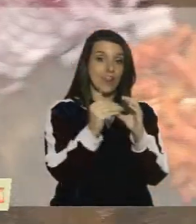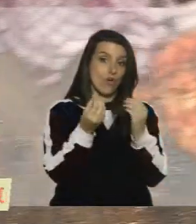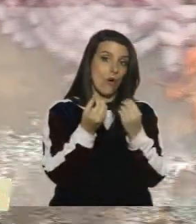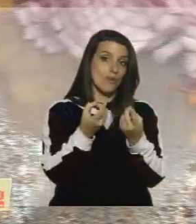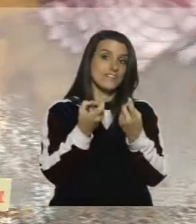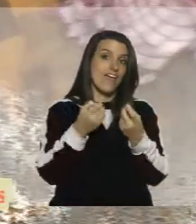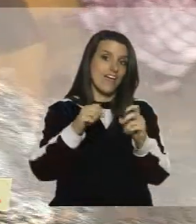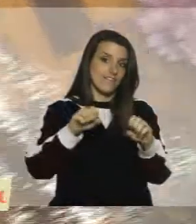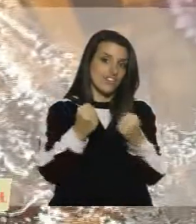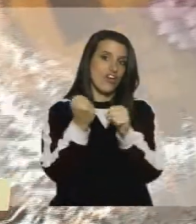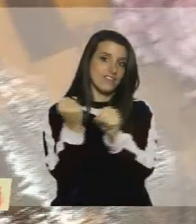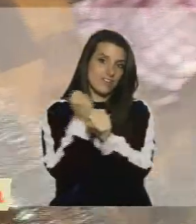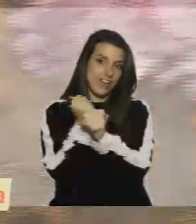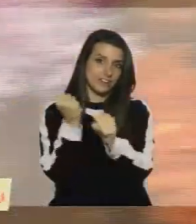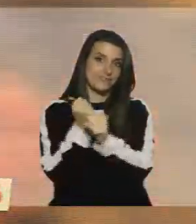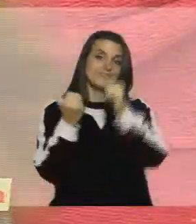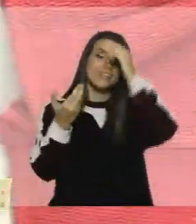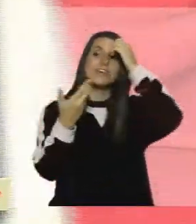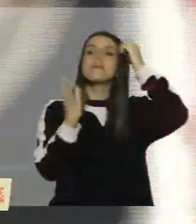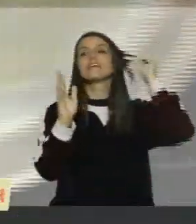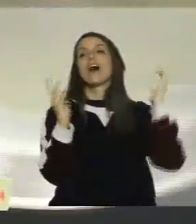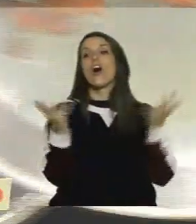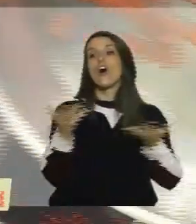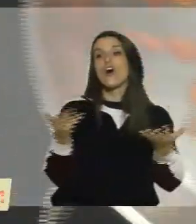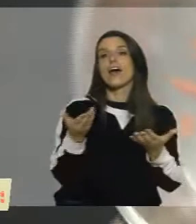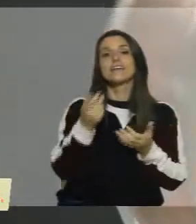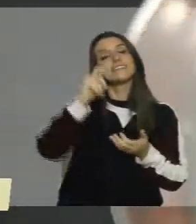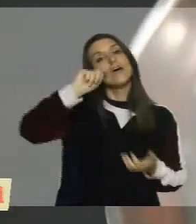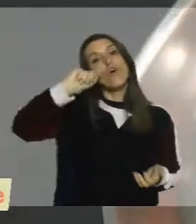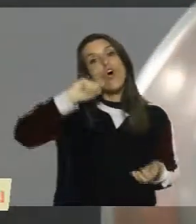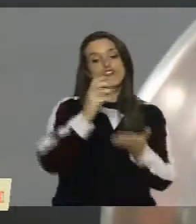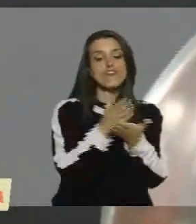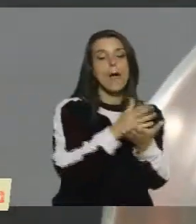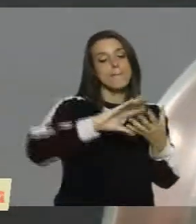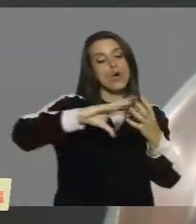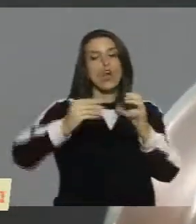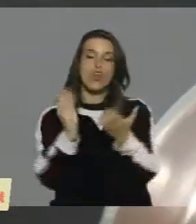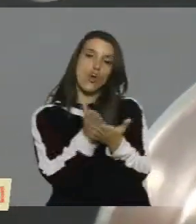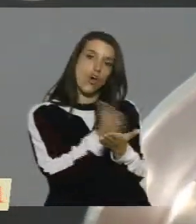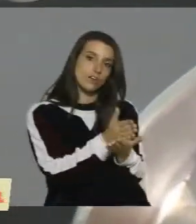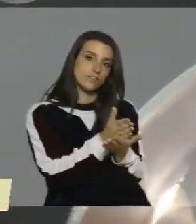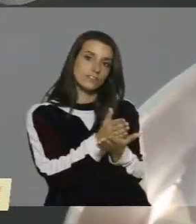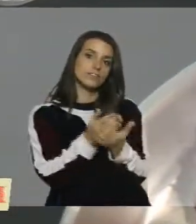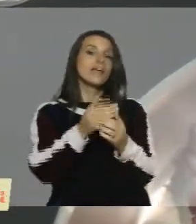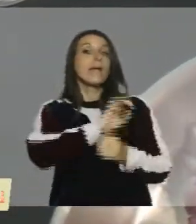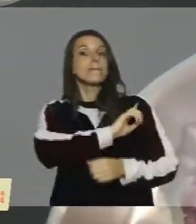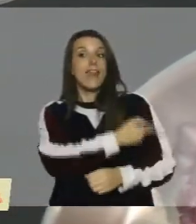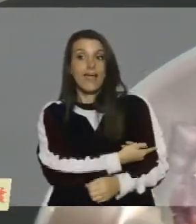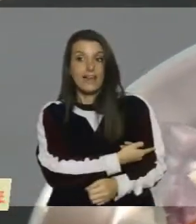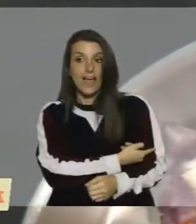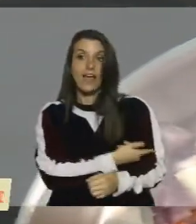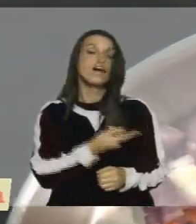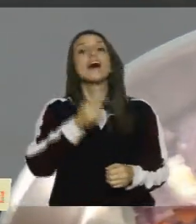estar fríos para trabajarlos, así que lo vamos a arrancar. Cebollita, morrón, las dos bases de espinaca.